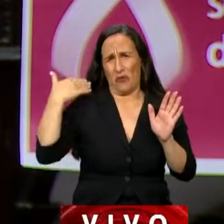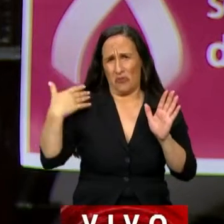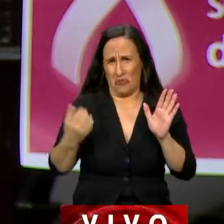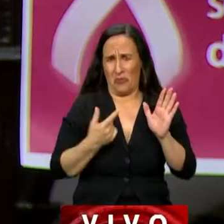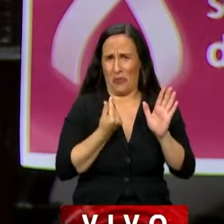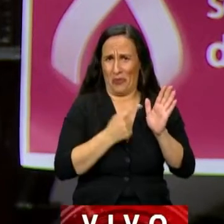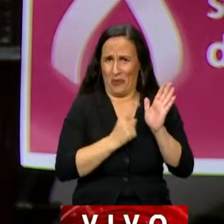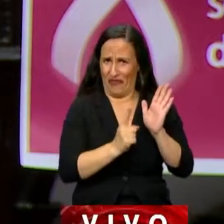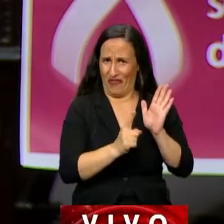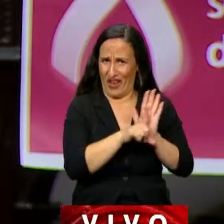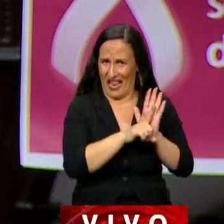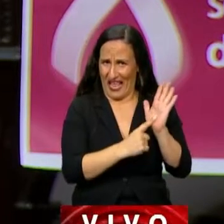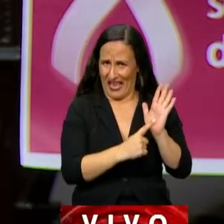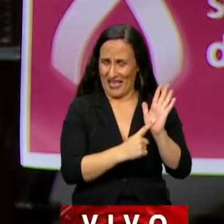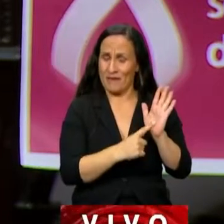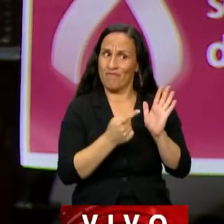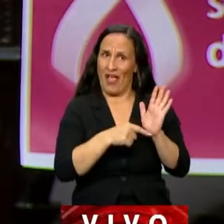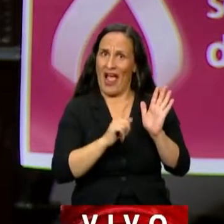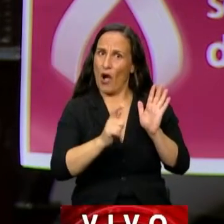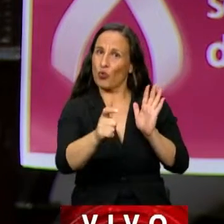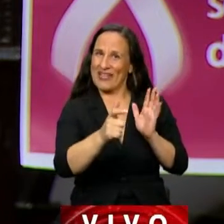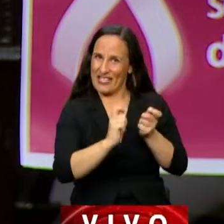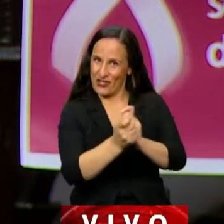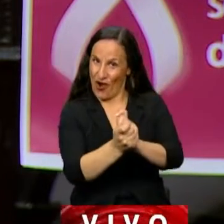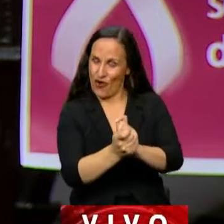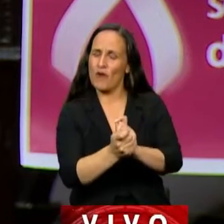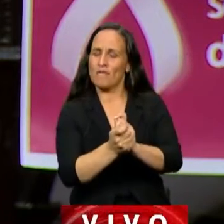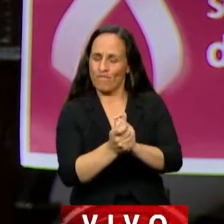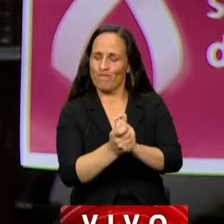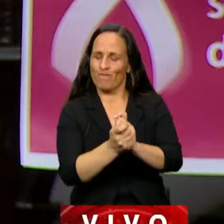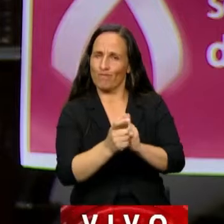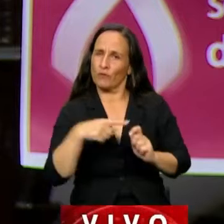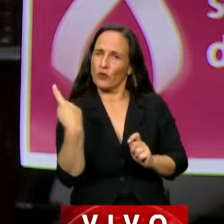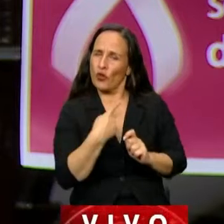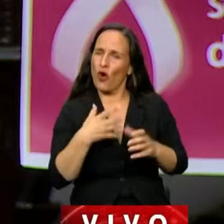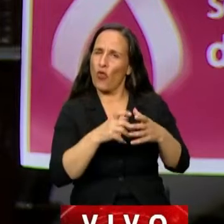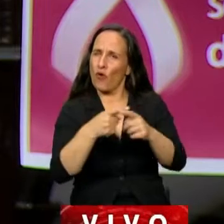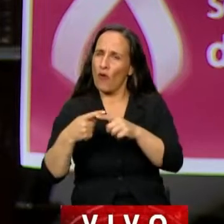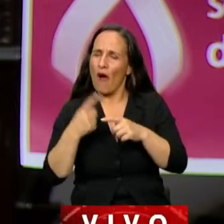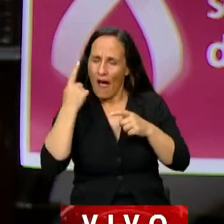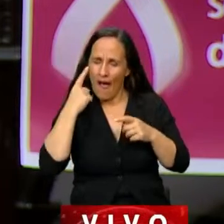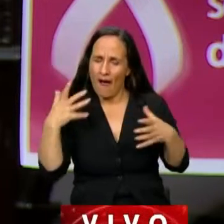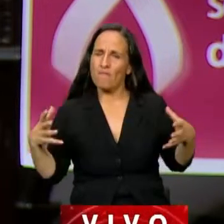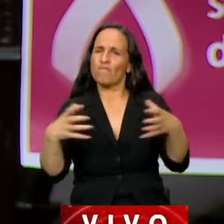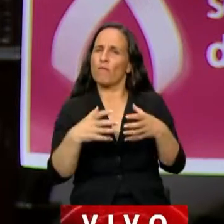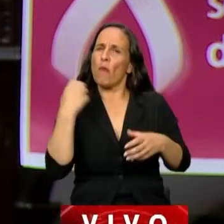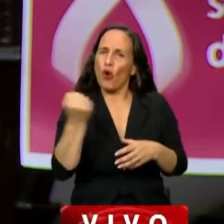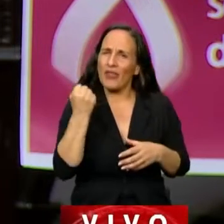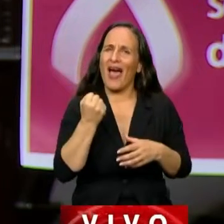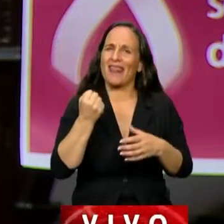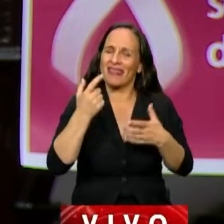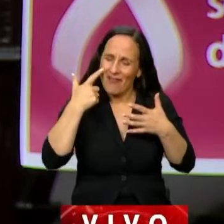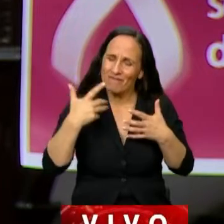en vigencia, es que existe una visión compartida respecto del conocimiento científico